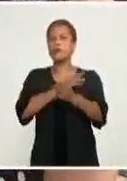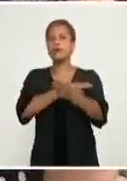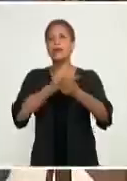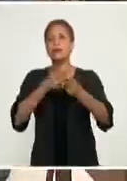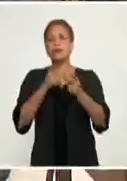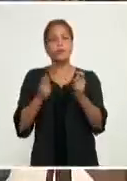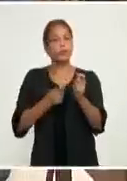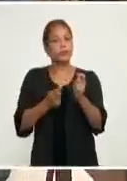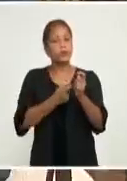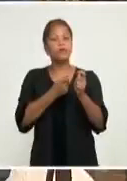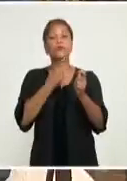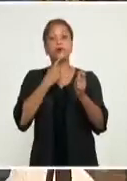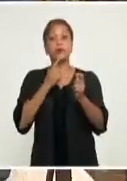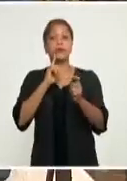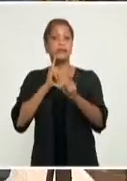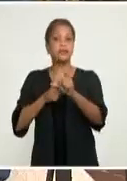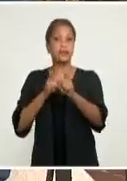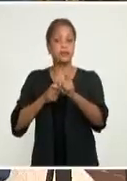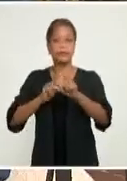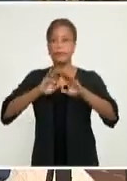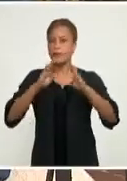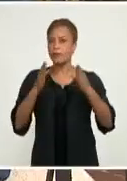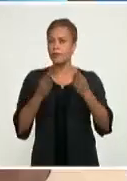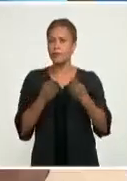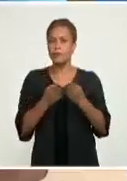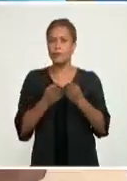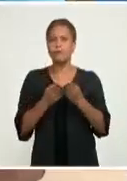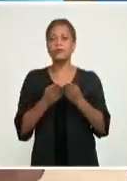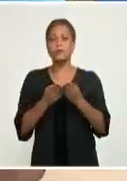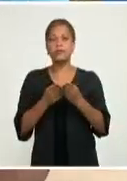conquistas, pistoleros al servicio del gobierno de turno,